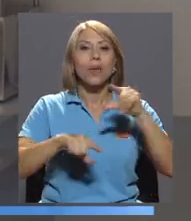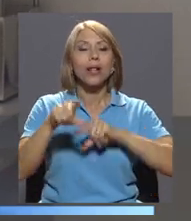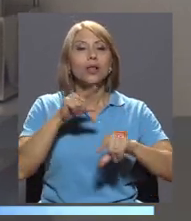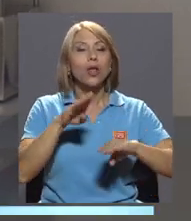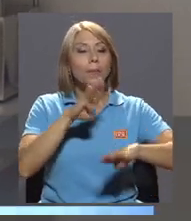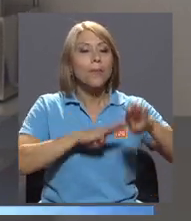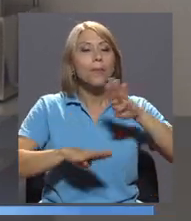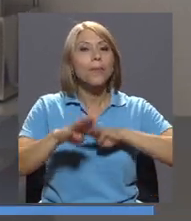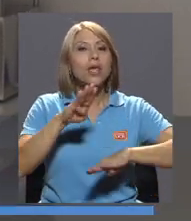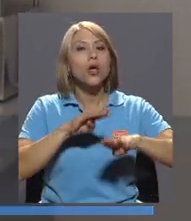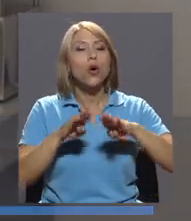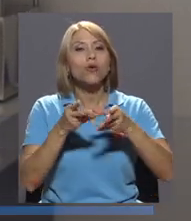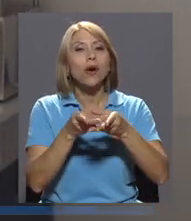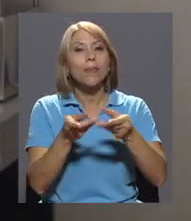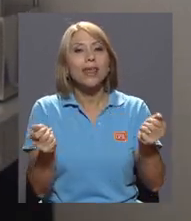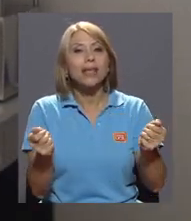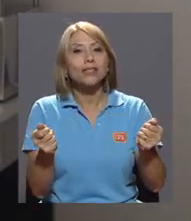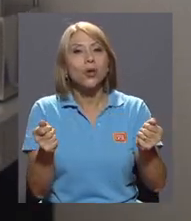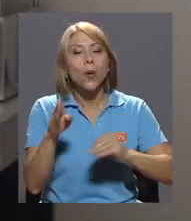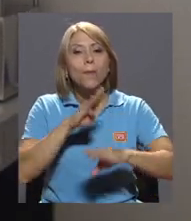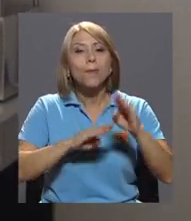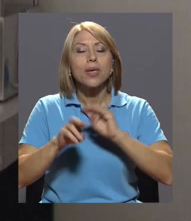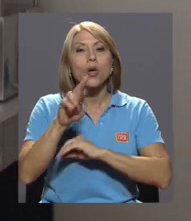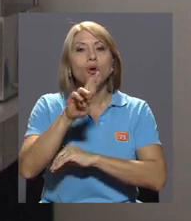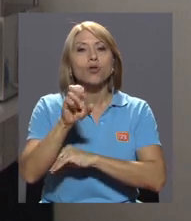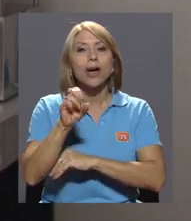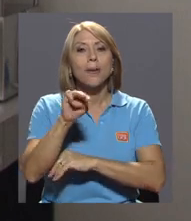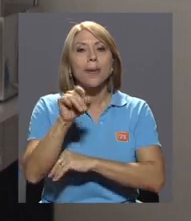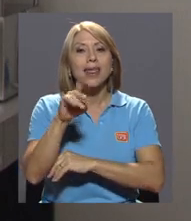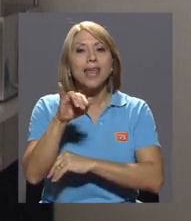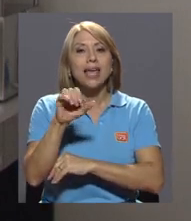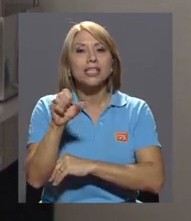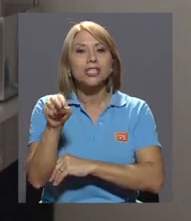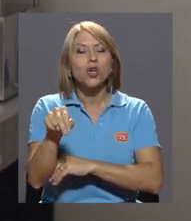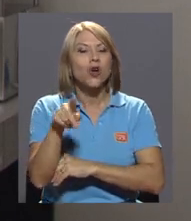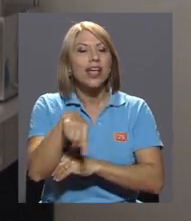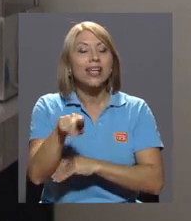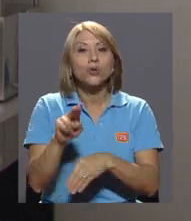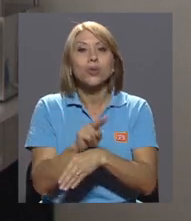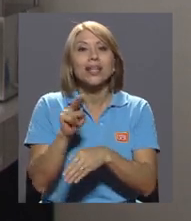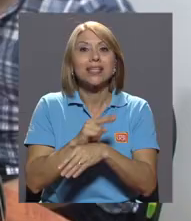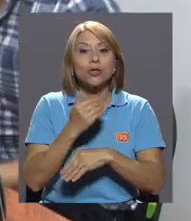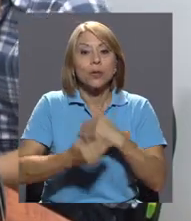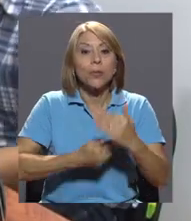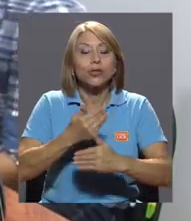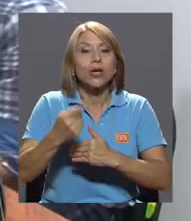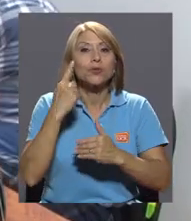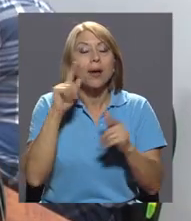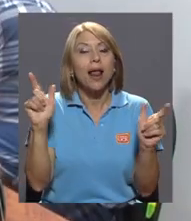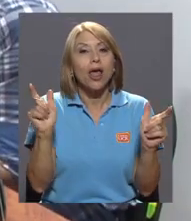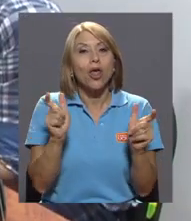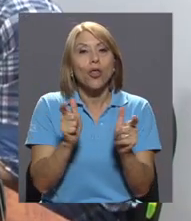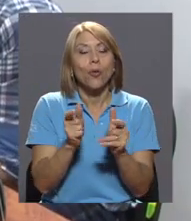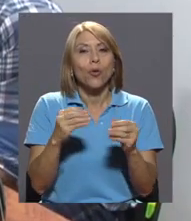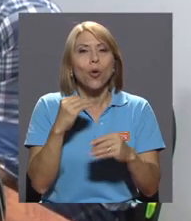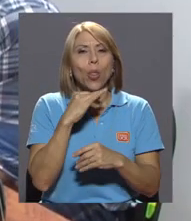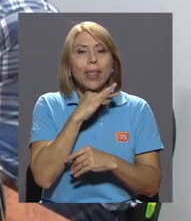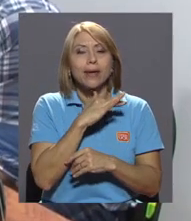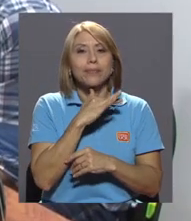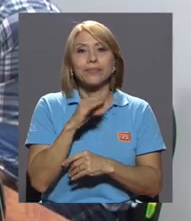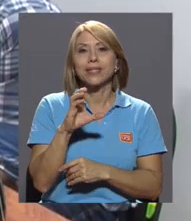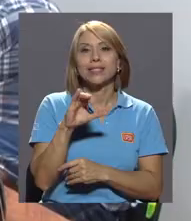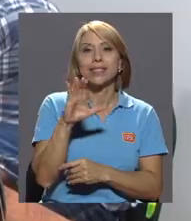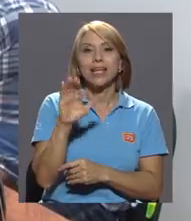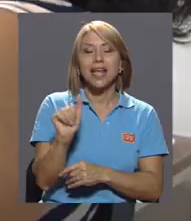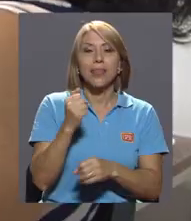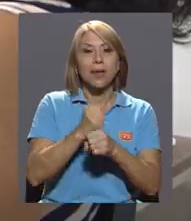biorremediación. Biorremediación es la utilización de procesos biológicos para degradar contaminantes ambientales. El SICA ha venido